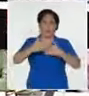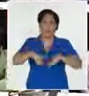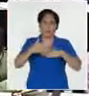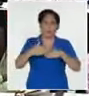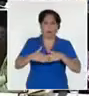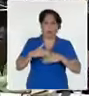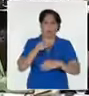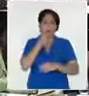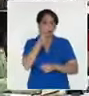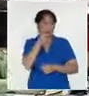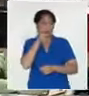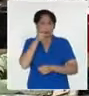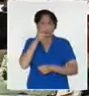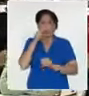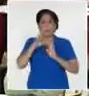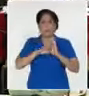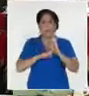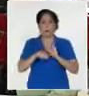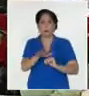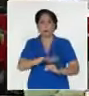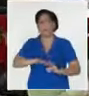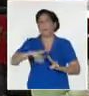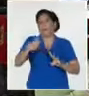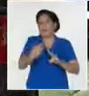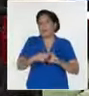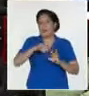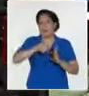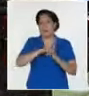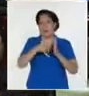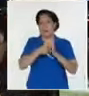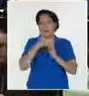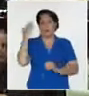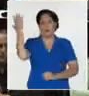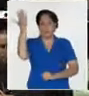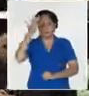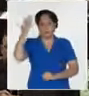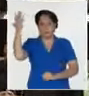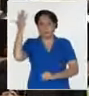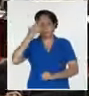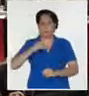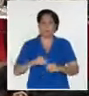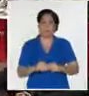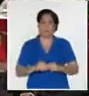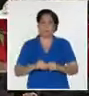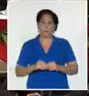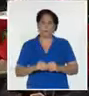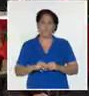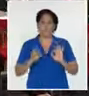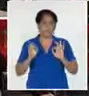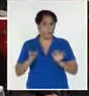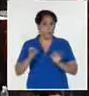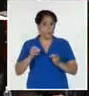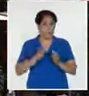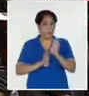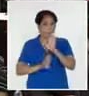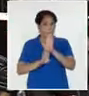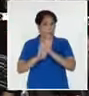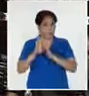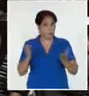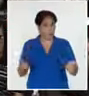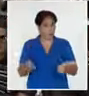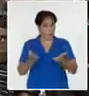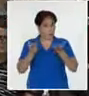programas sociales y a los proyectos medioambientales. Como parte de ese proceso de revitalización